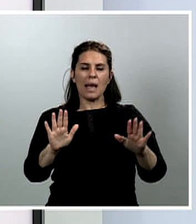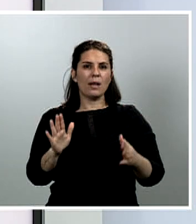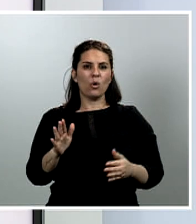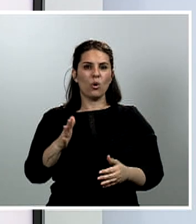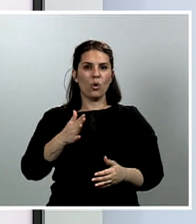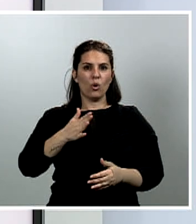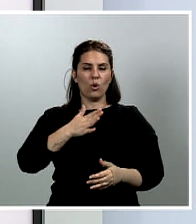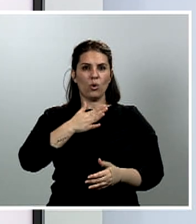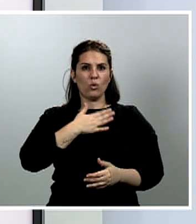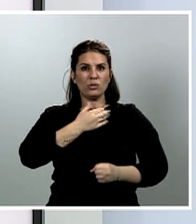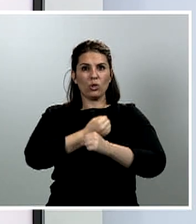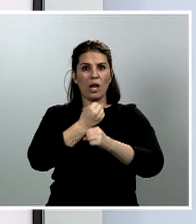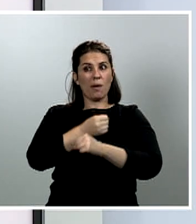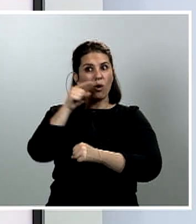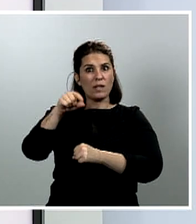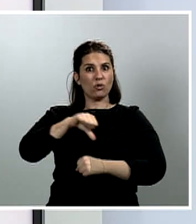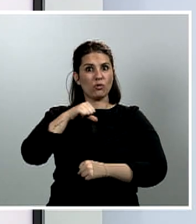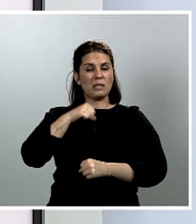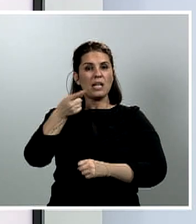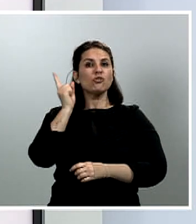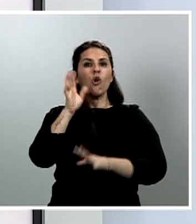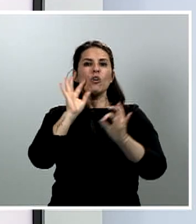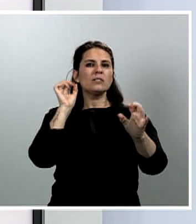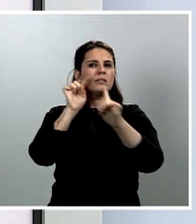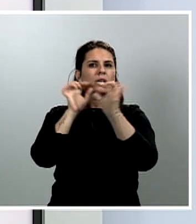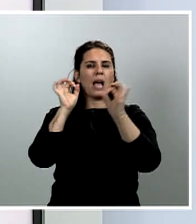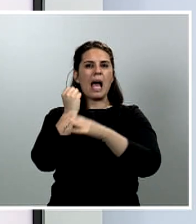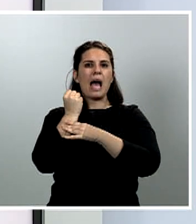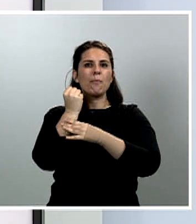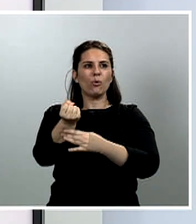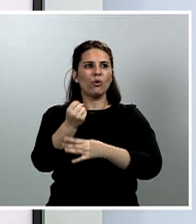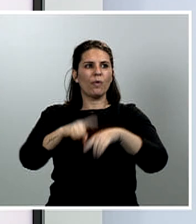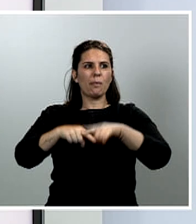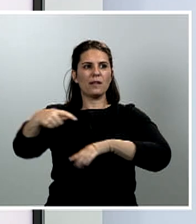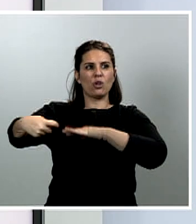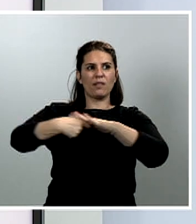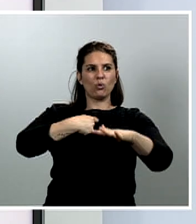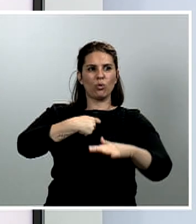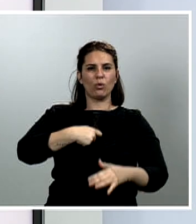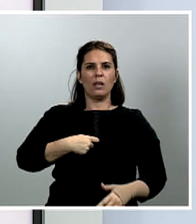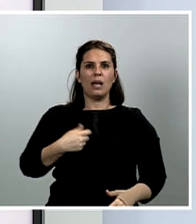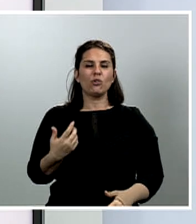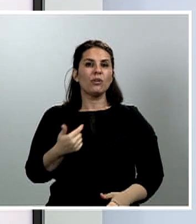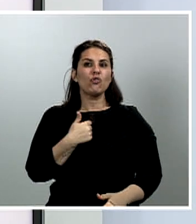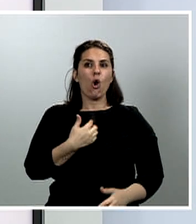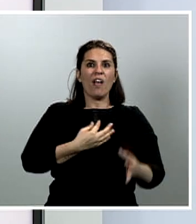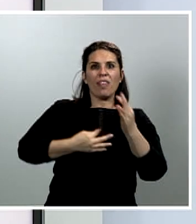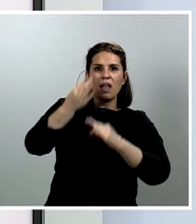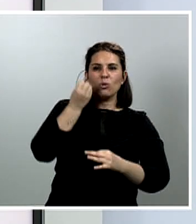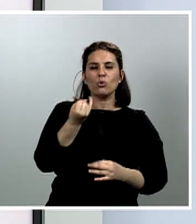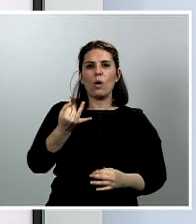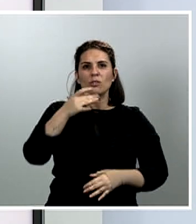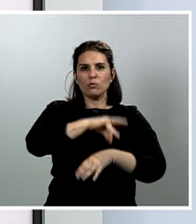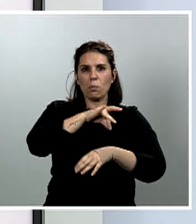de campaña es simplemente de apoyo a las solicitudes que nos llegan. No tengo datos de cuántos pacientes hay ahora mismo en cada uno de